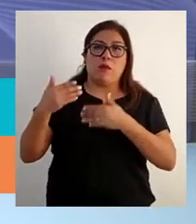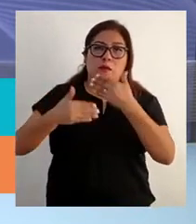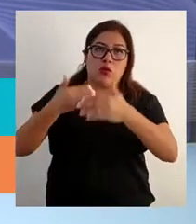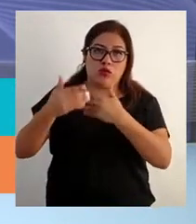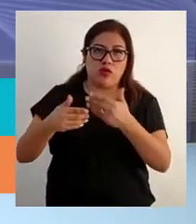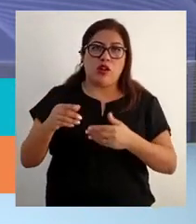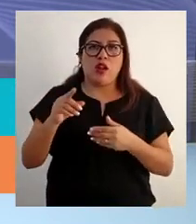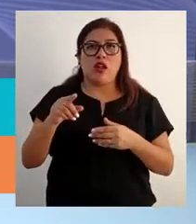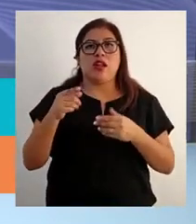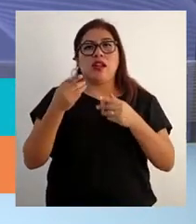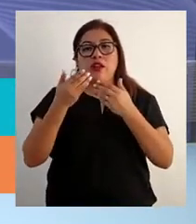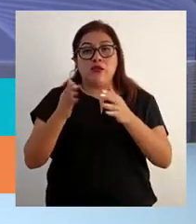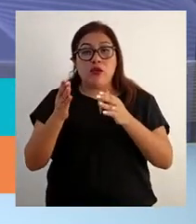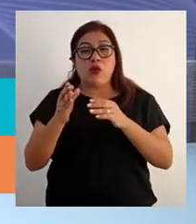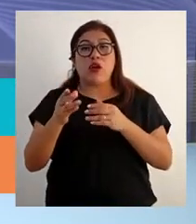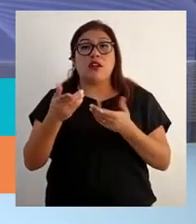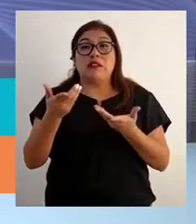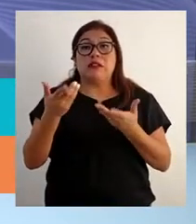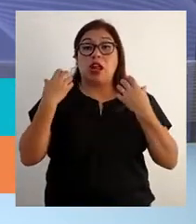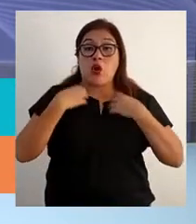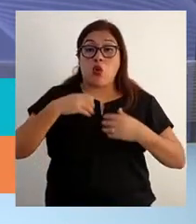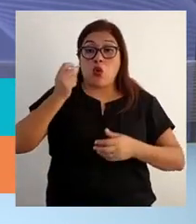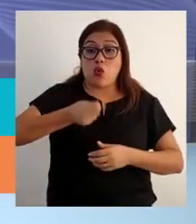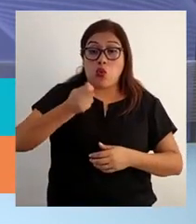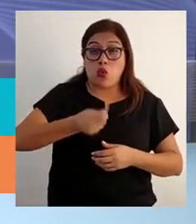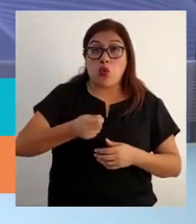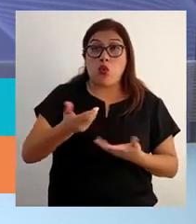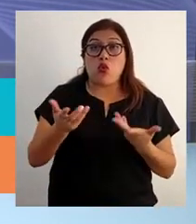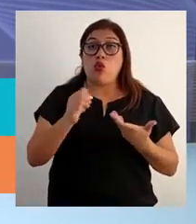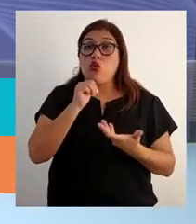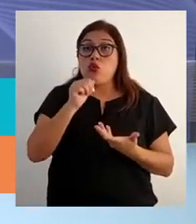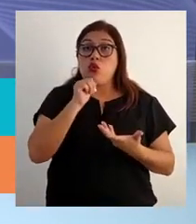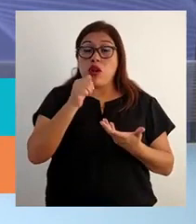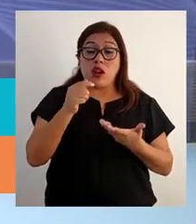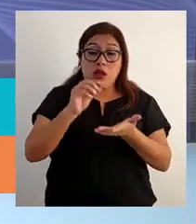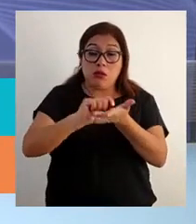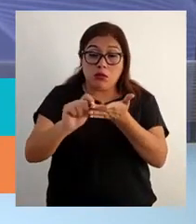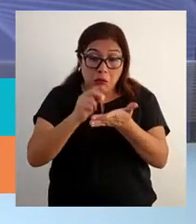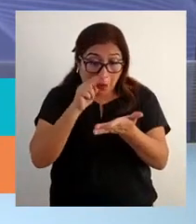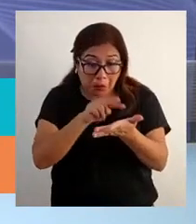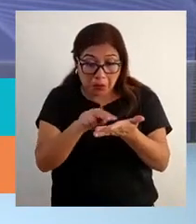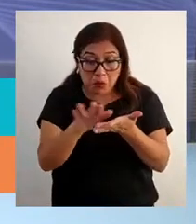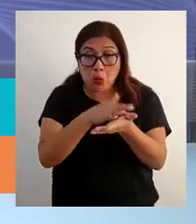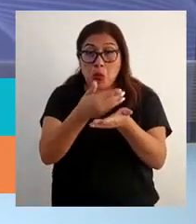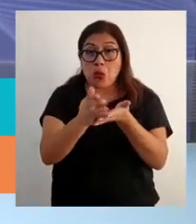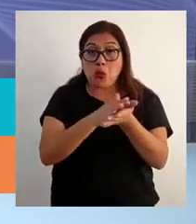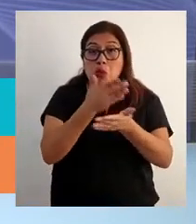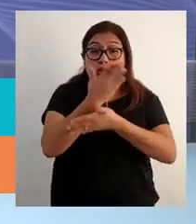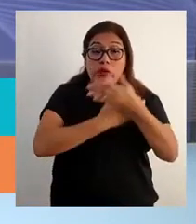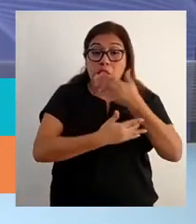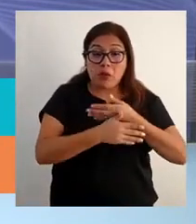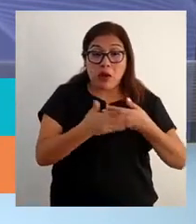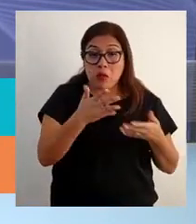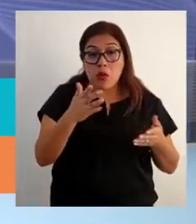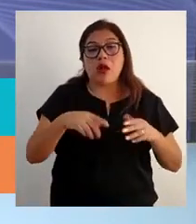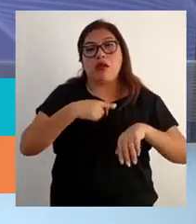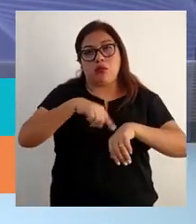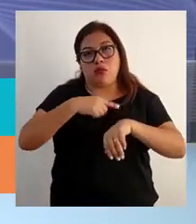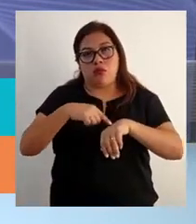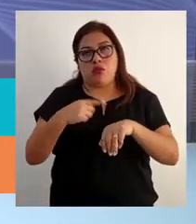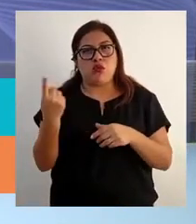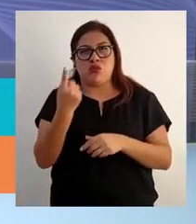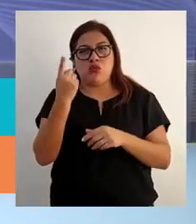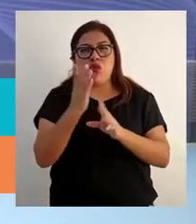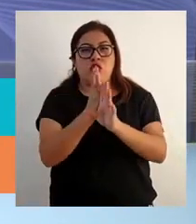jueza ya va a entender que esa persona tiene preferencia en el proceso, no solo en la fila, no es solo que en la mesa de partes le den